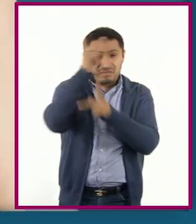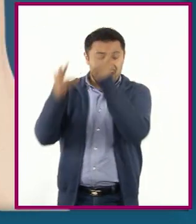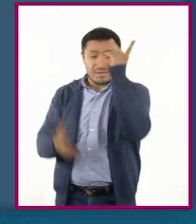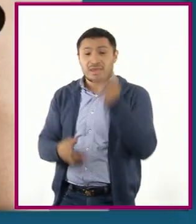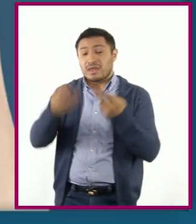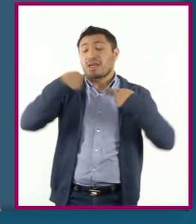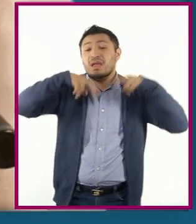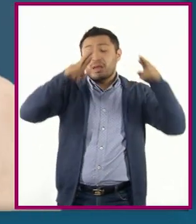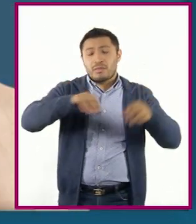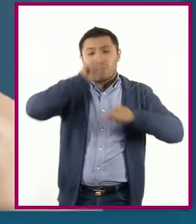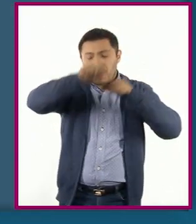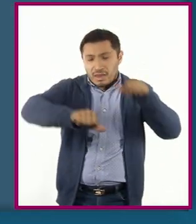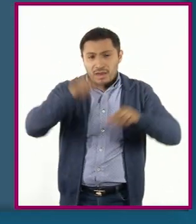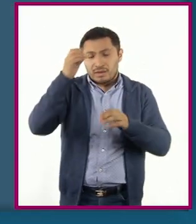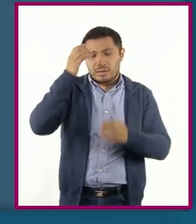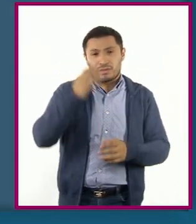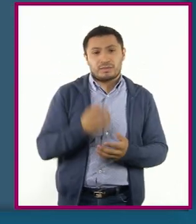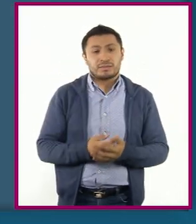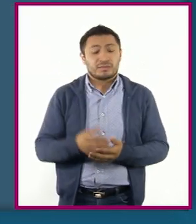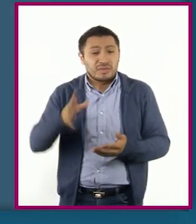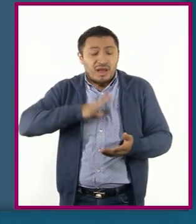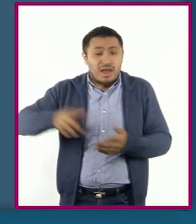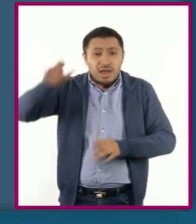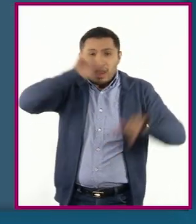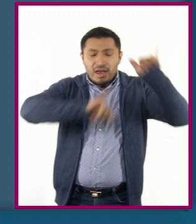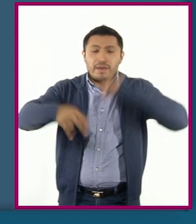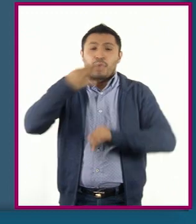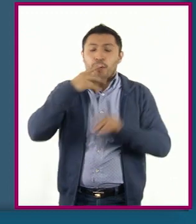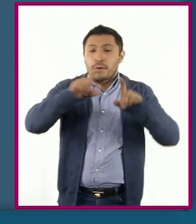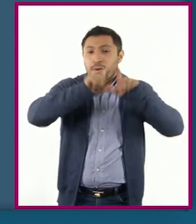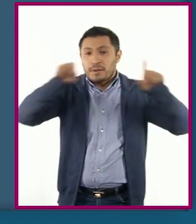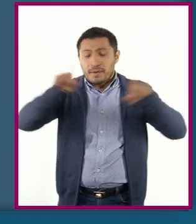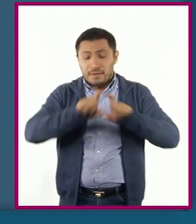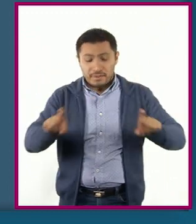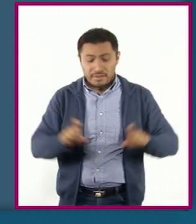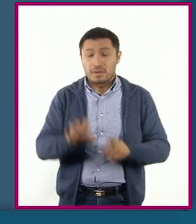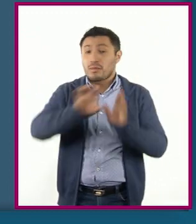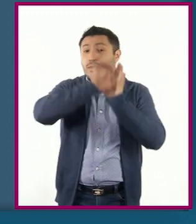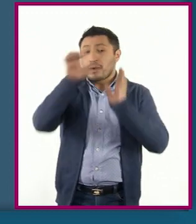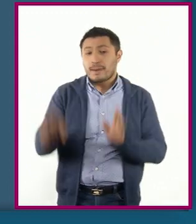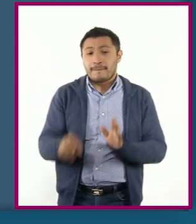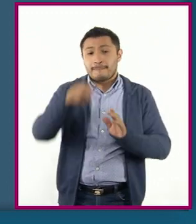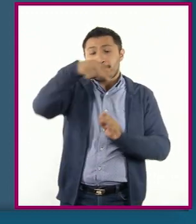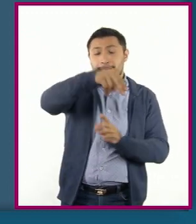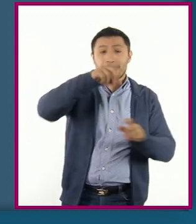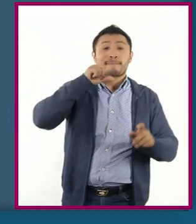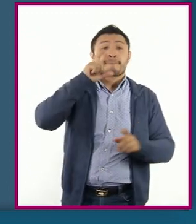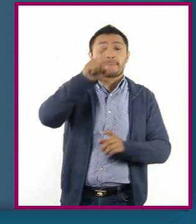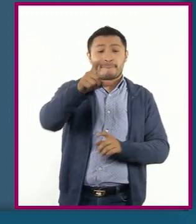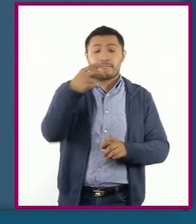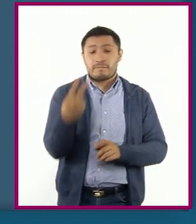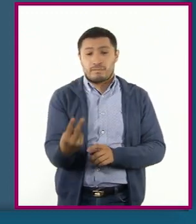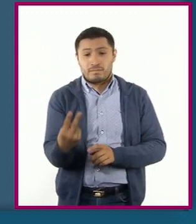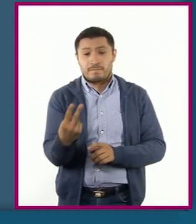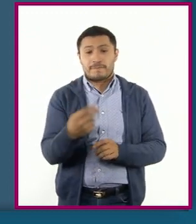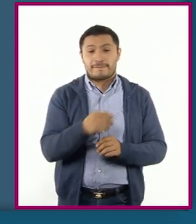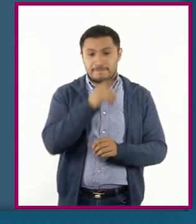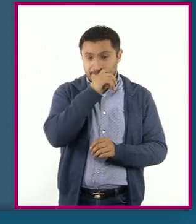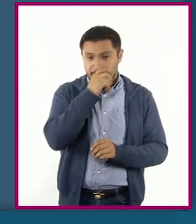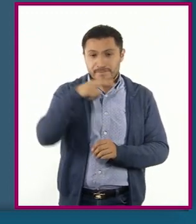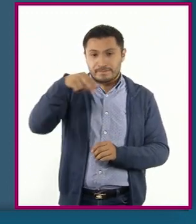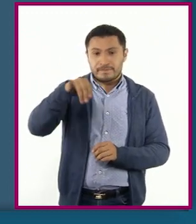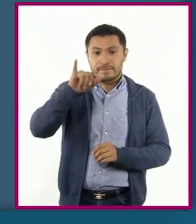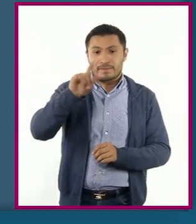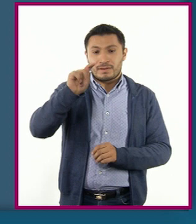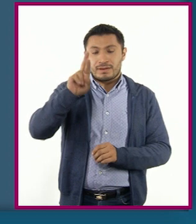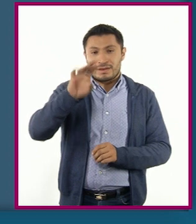materia y sus interacciones. La fórmula del agua es H2O. La H mayúscula es hidrógeno y el